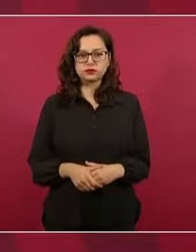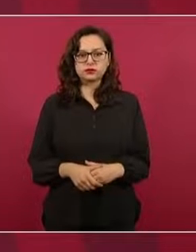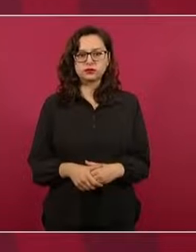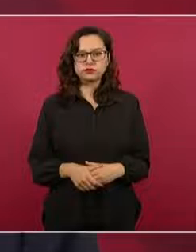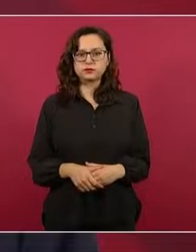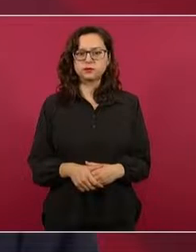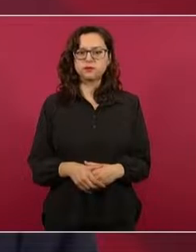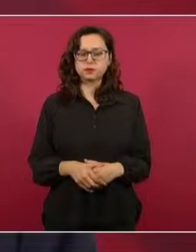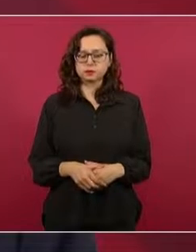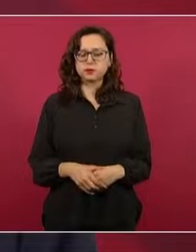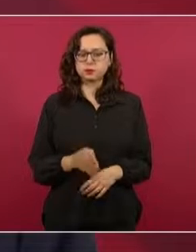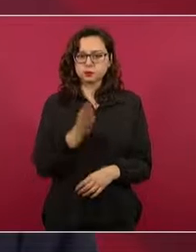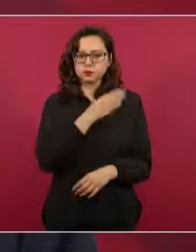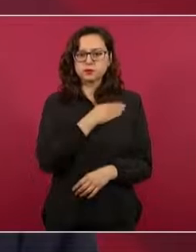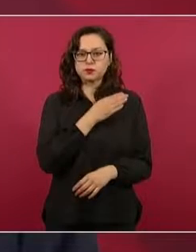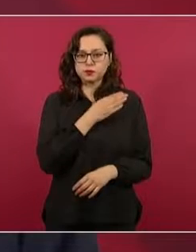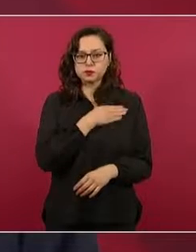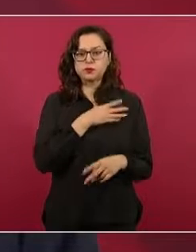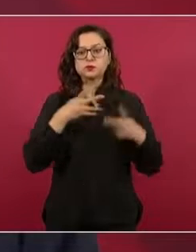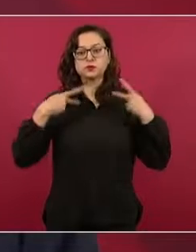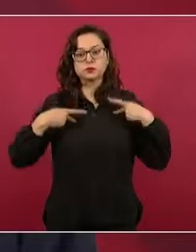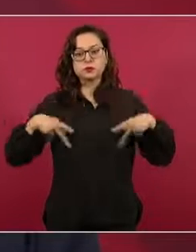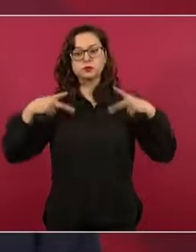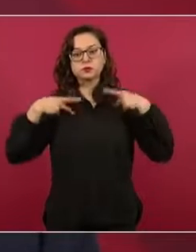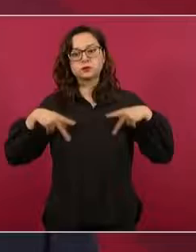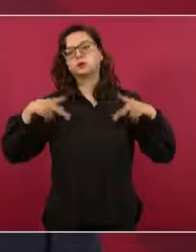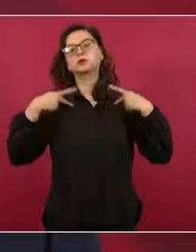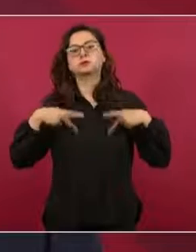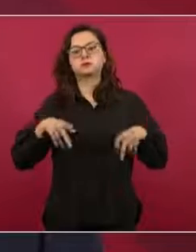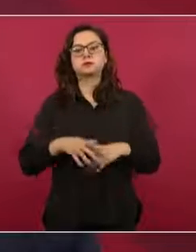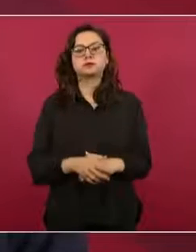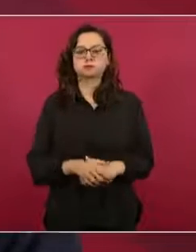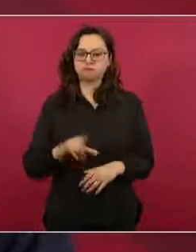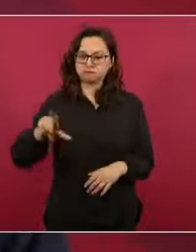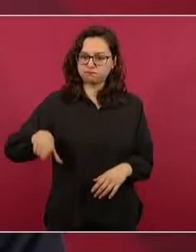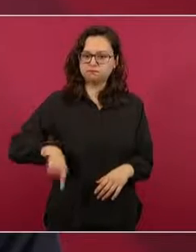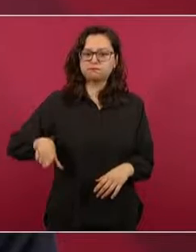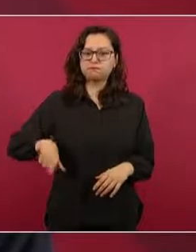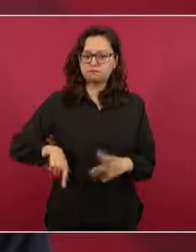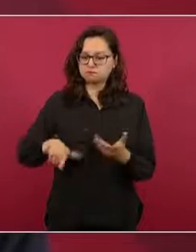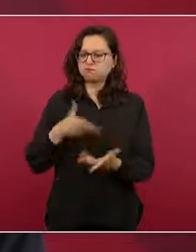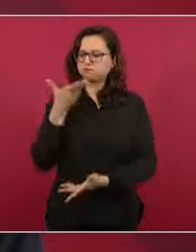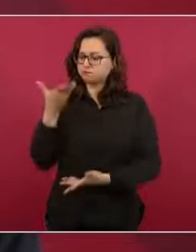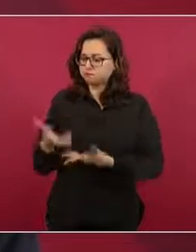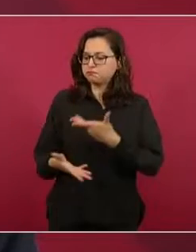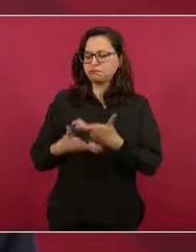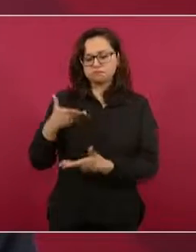una muy buena persona, un buen servidor público y un buen ser humano.